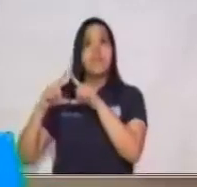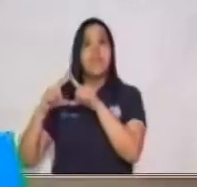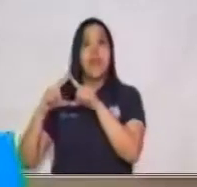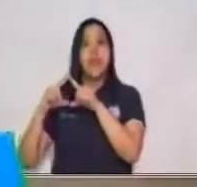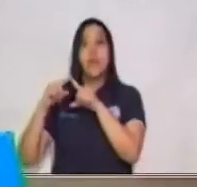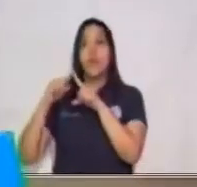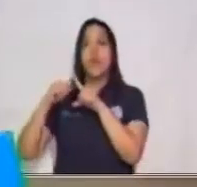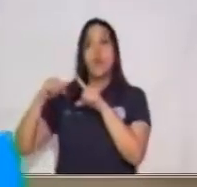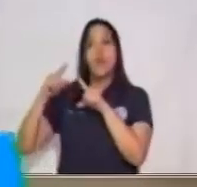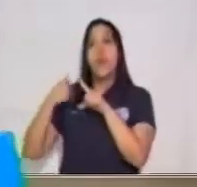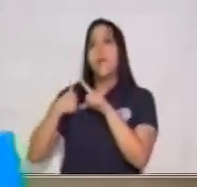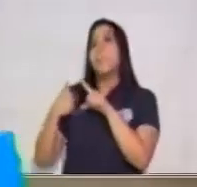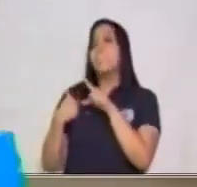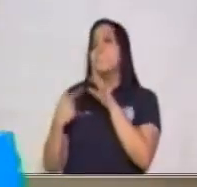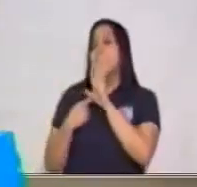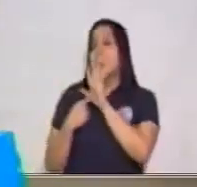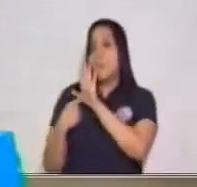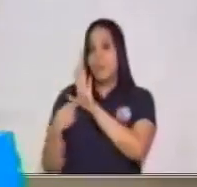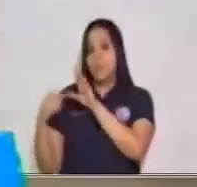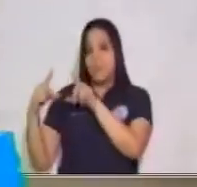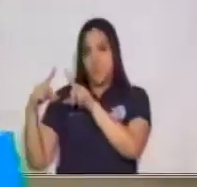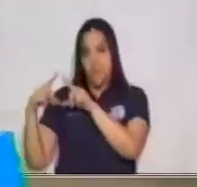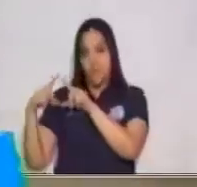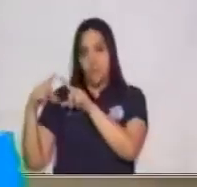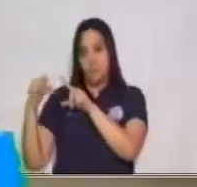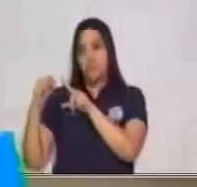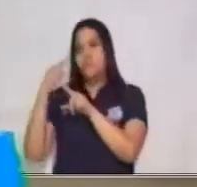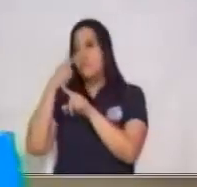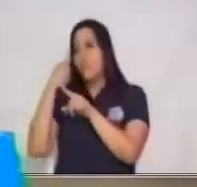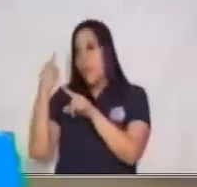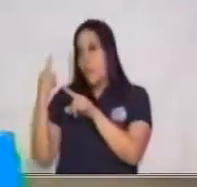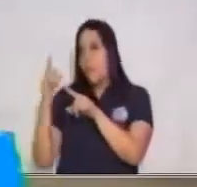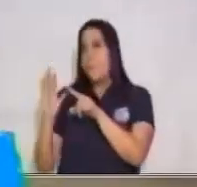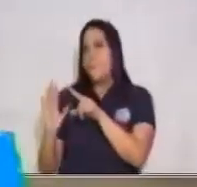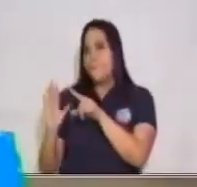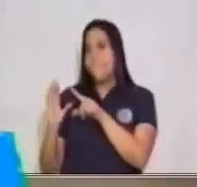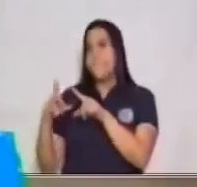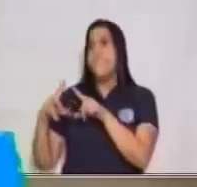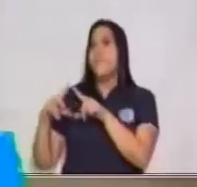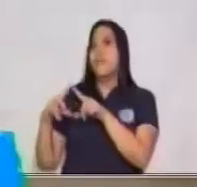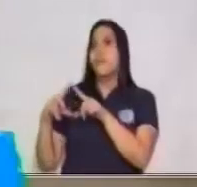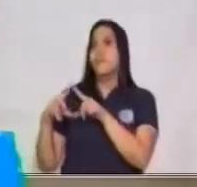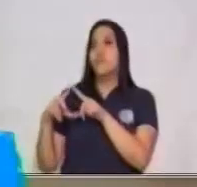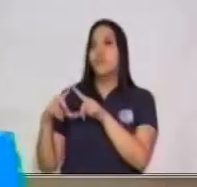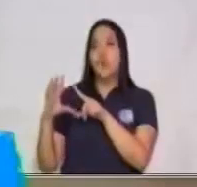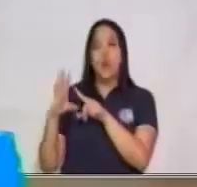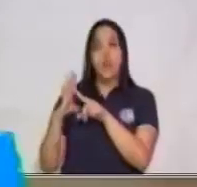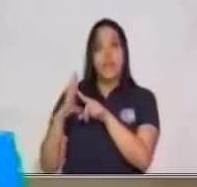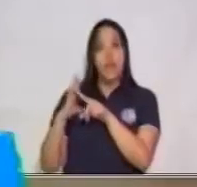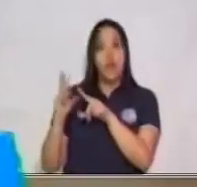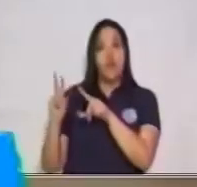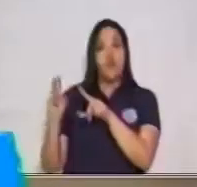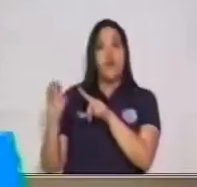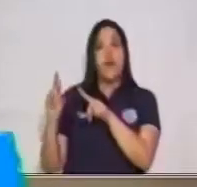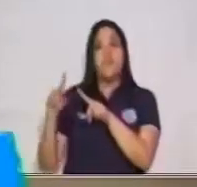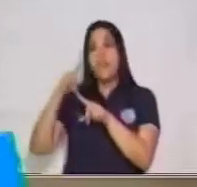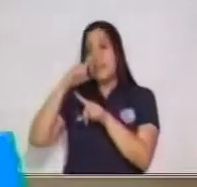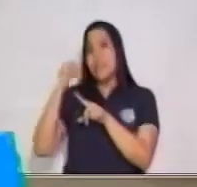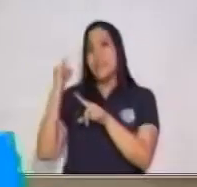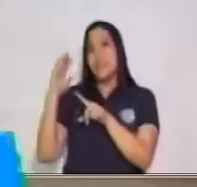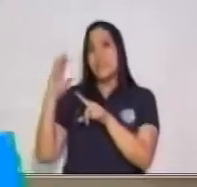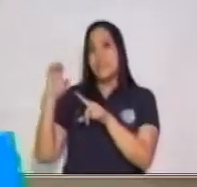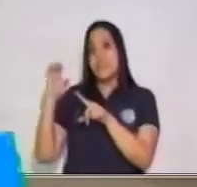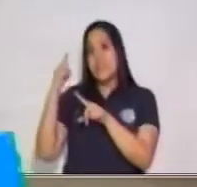que nos están presentando acá. Observemos. Tenemos los vértices. A,